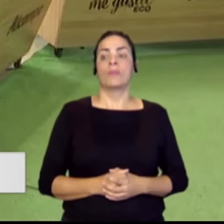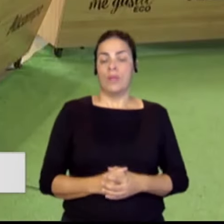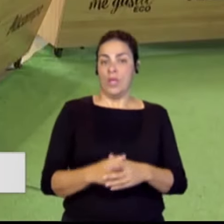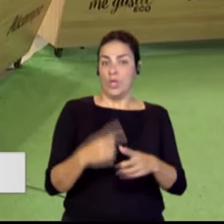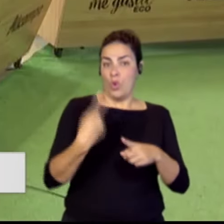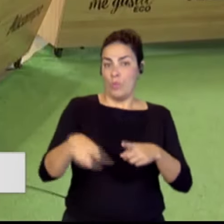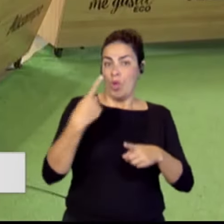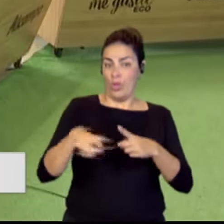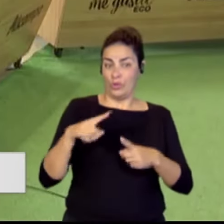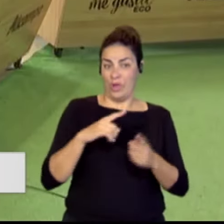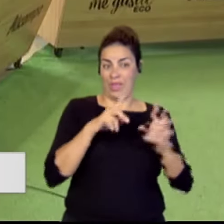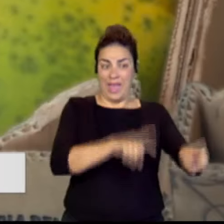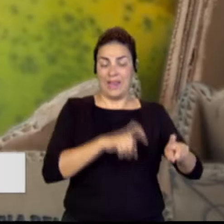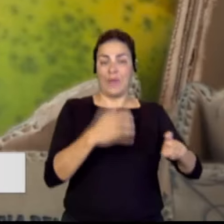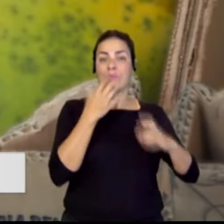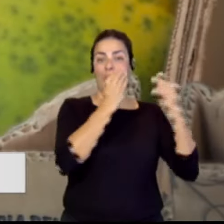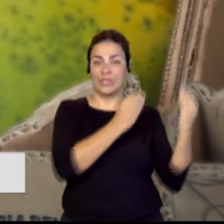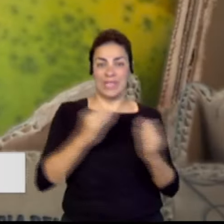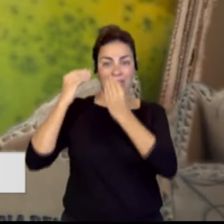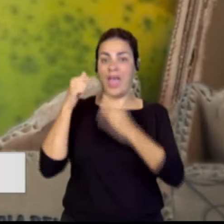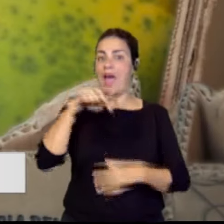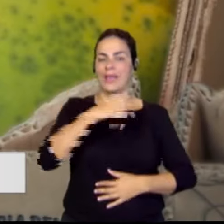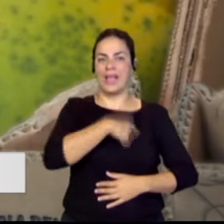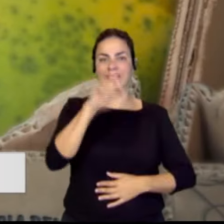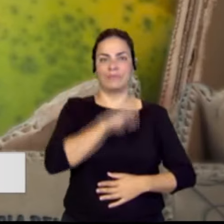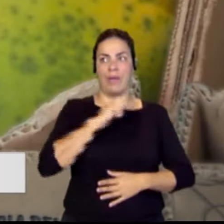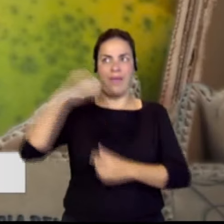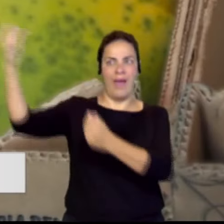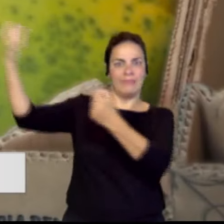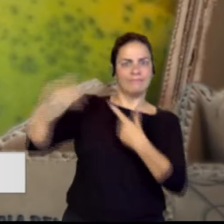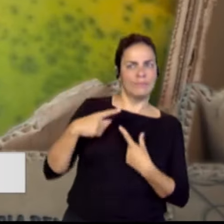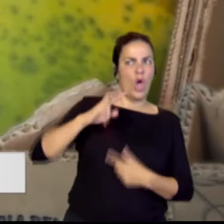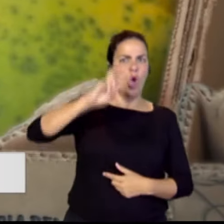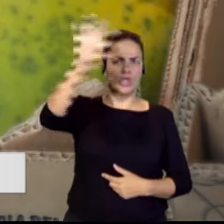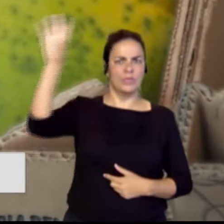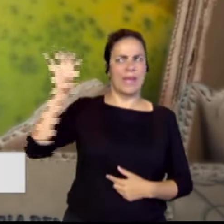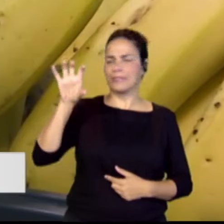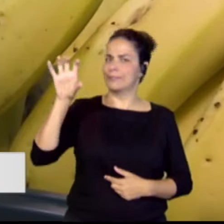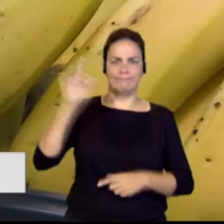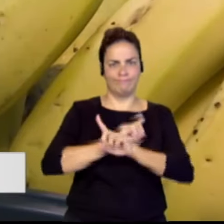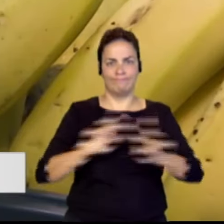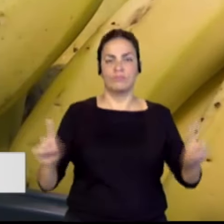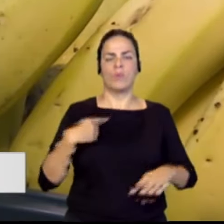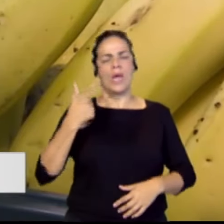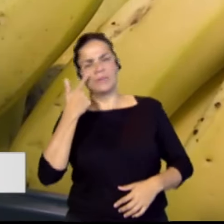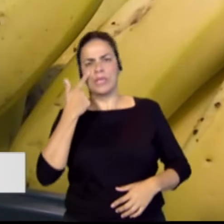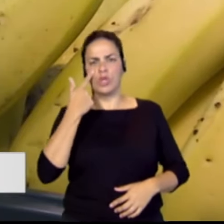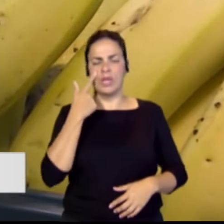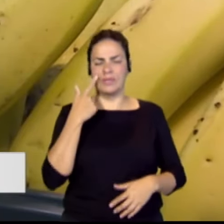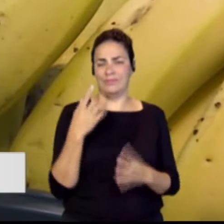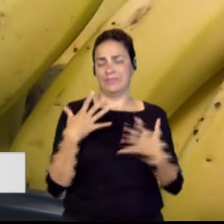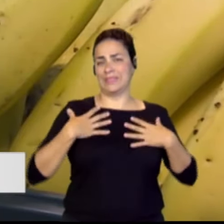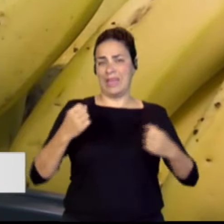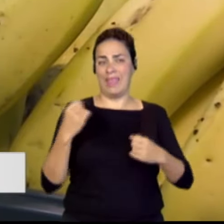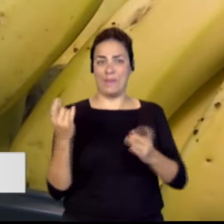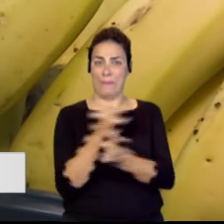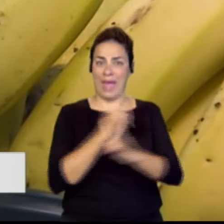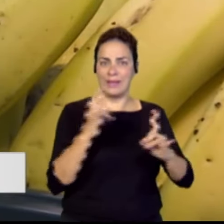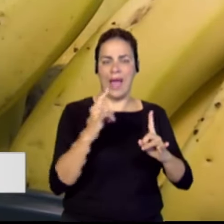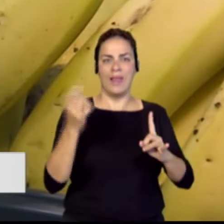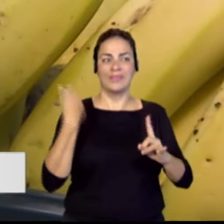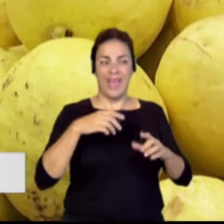campo como la sandía aquí en España no se puede importar desde terceros países inspectores de sanidad vegetal se han incautado mercatenerife